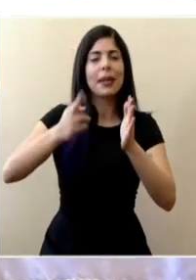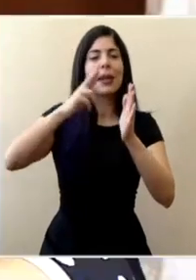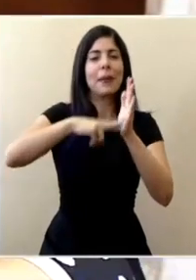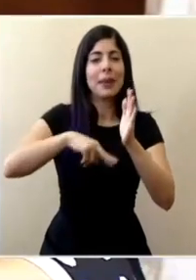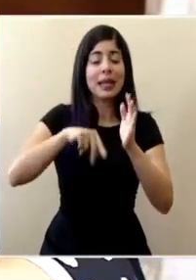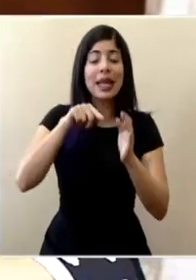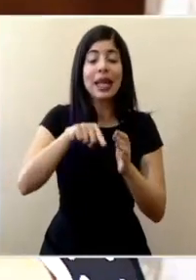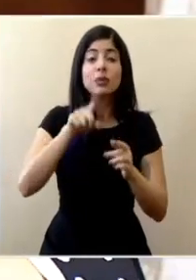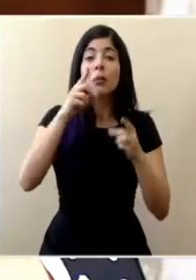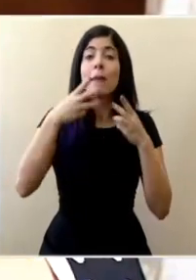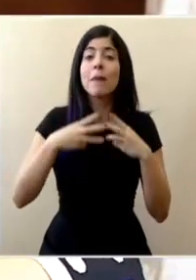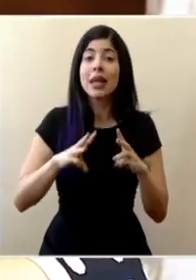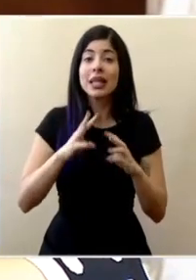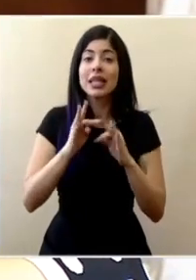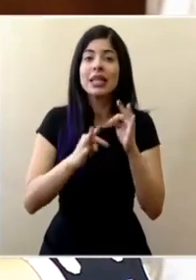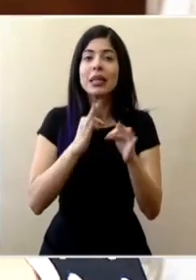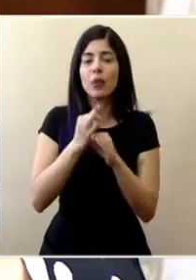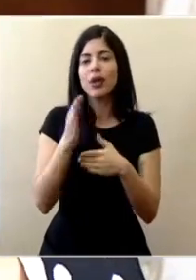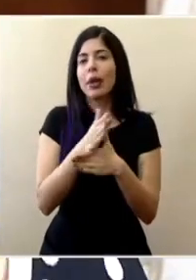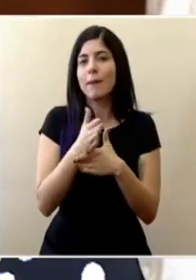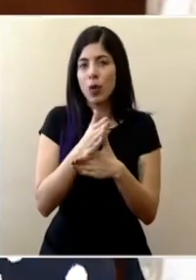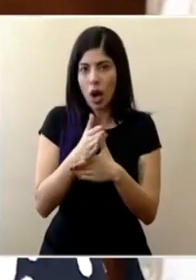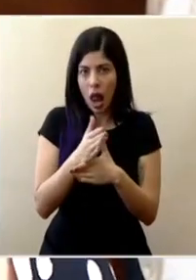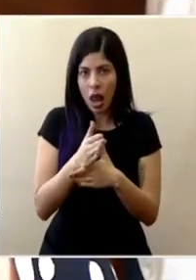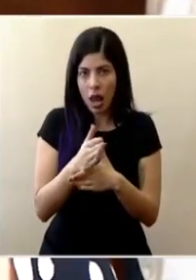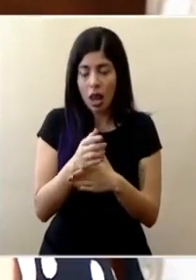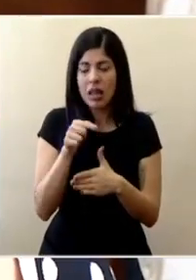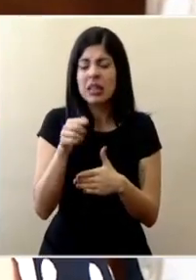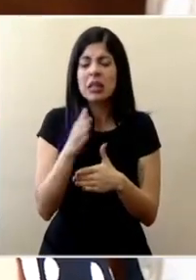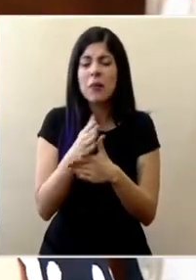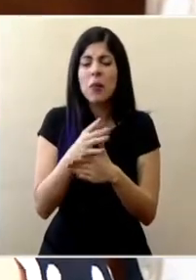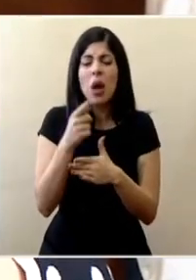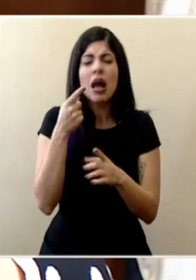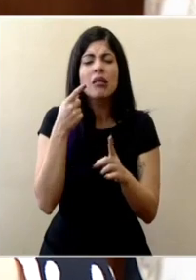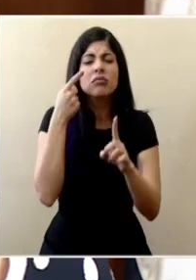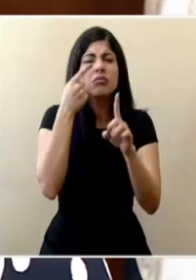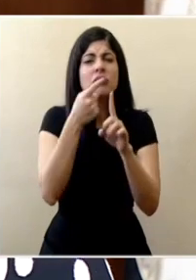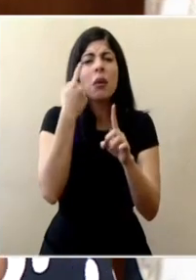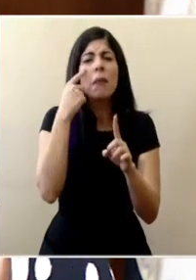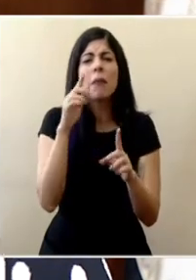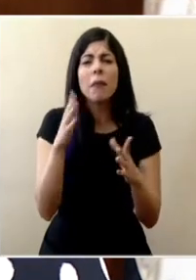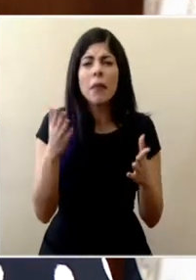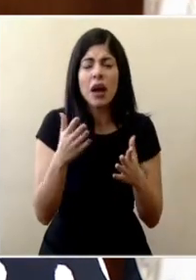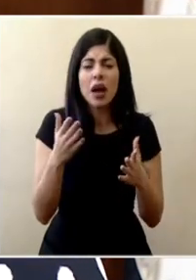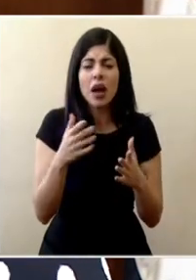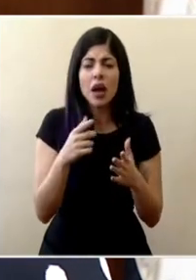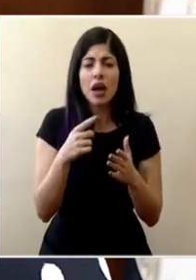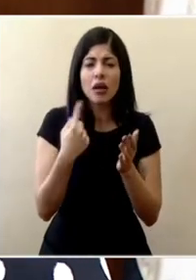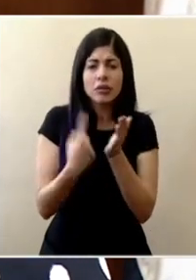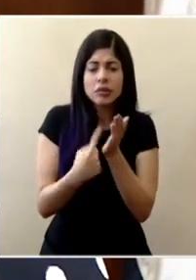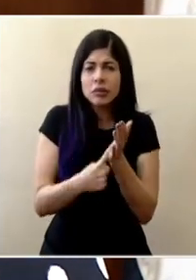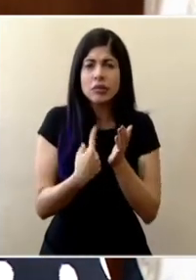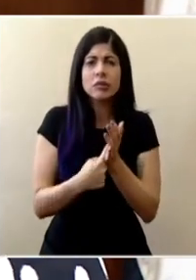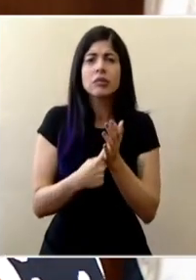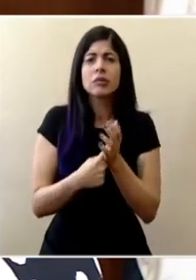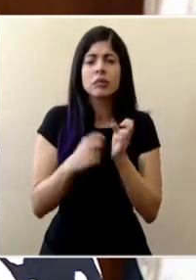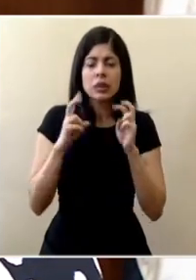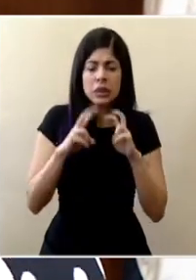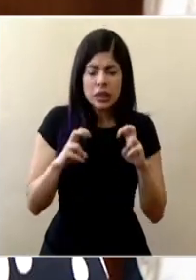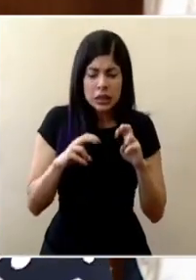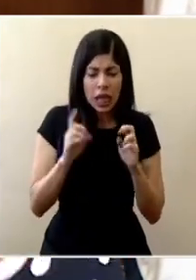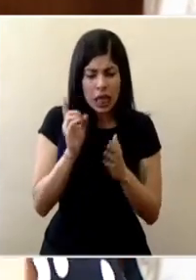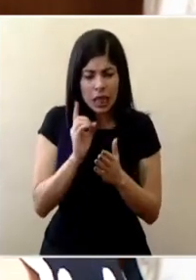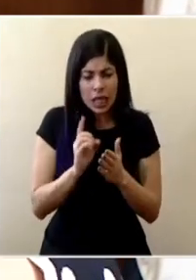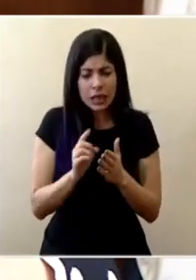que esta es una medida de naturaleza temporal que está orientada a quienes y que se está conversando se está determinando